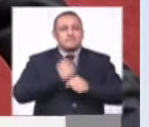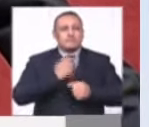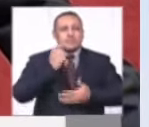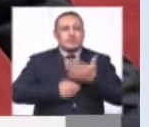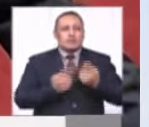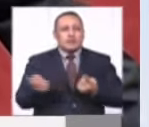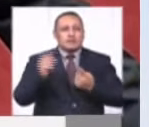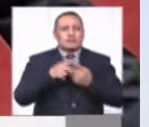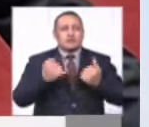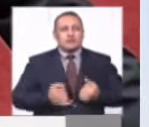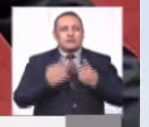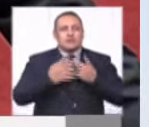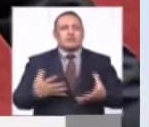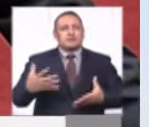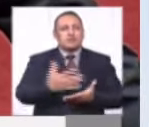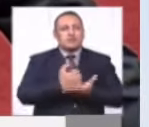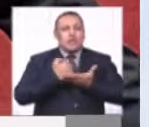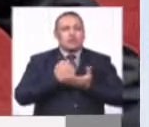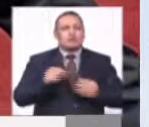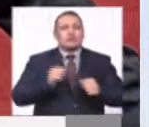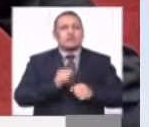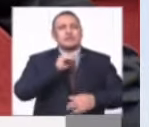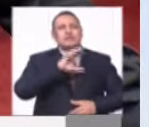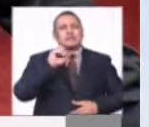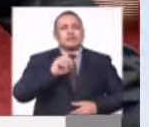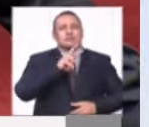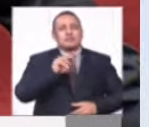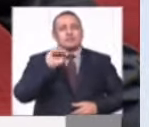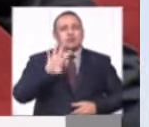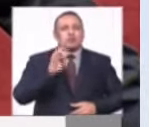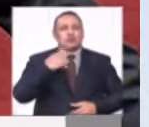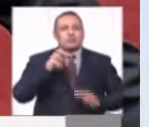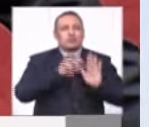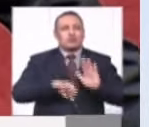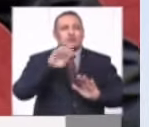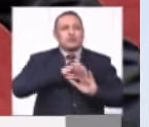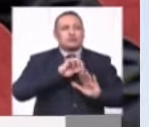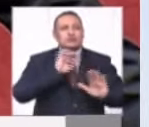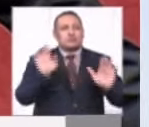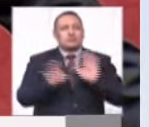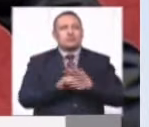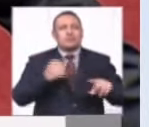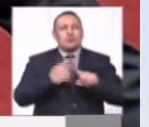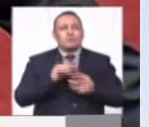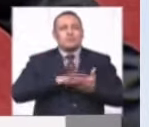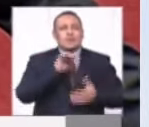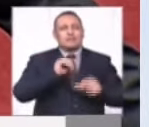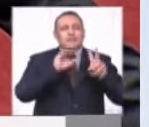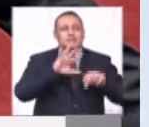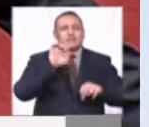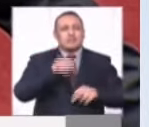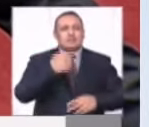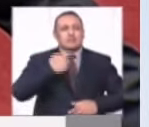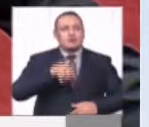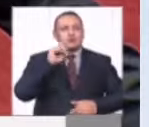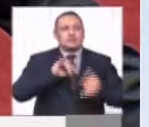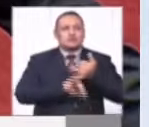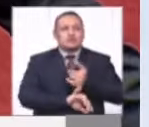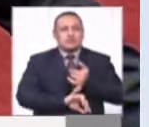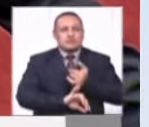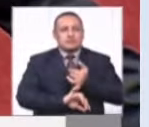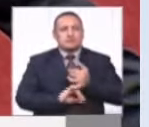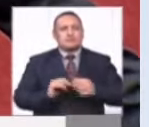impuestos, a la fecha se han adjudicado un total de 524 proyectos por más de 7 mil millones de